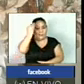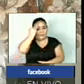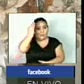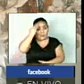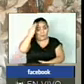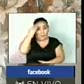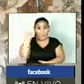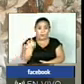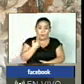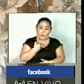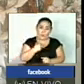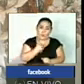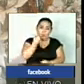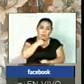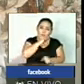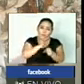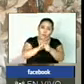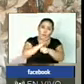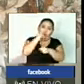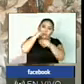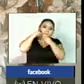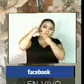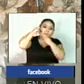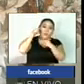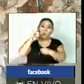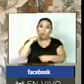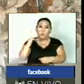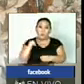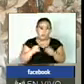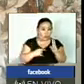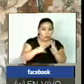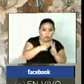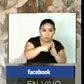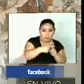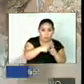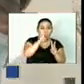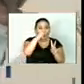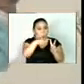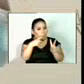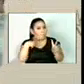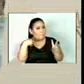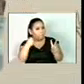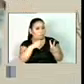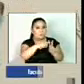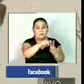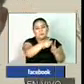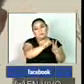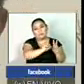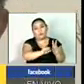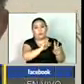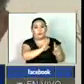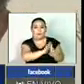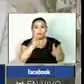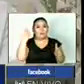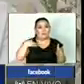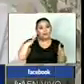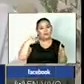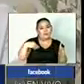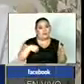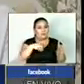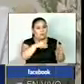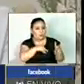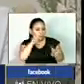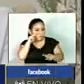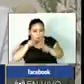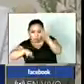intubados en inmunidad de cuidados intensivos, de cada dos, uno se salve y el otro fallece. La experiencia de Gamero y la evaluación ante las